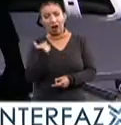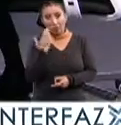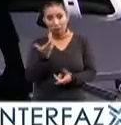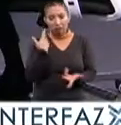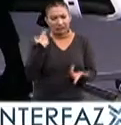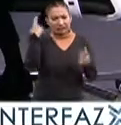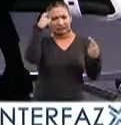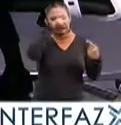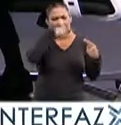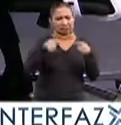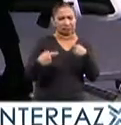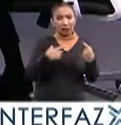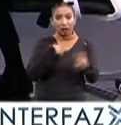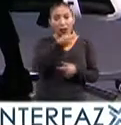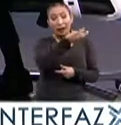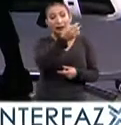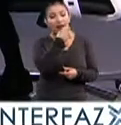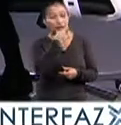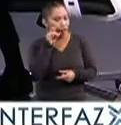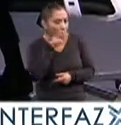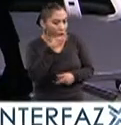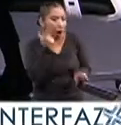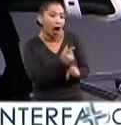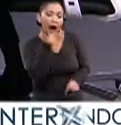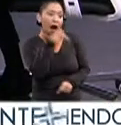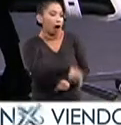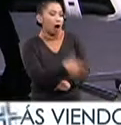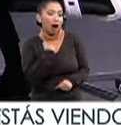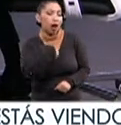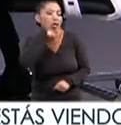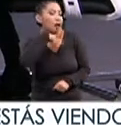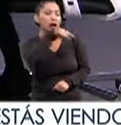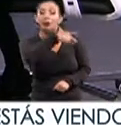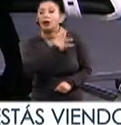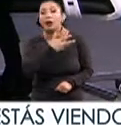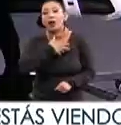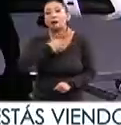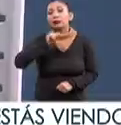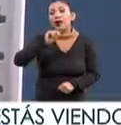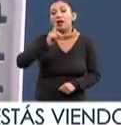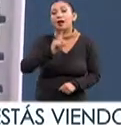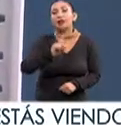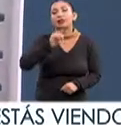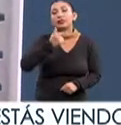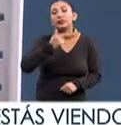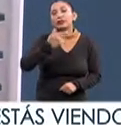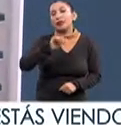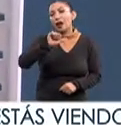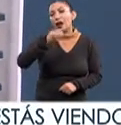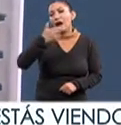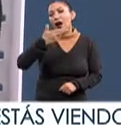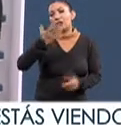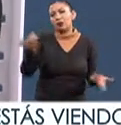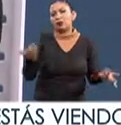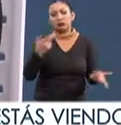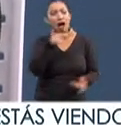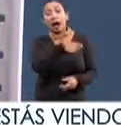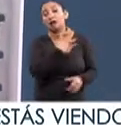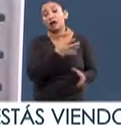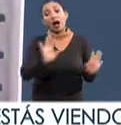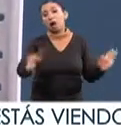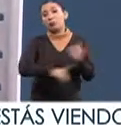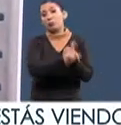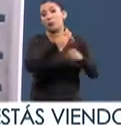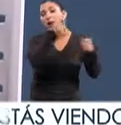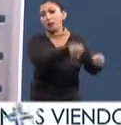vuelto polémico porque ahora cualquier niño que de repente está distraído tiene déficit de atención, o que tiene un bajo rendimiento escolar, pues tiene